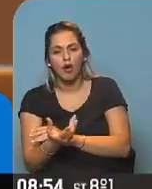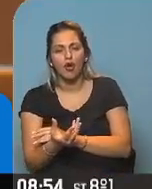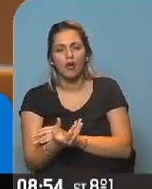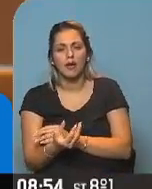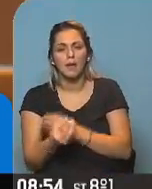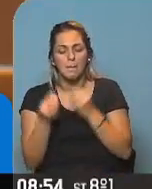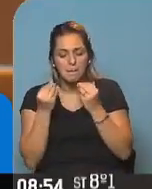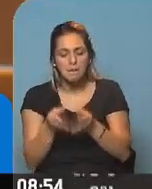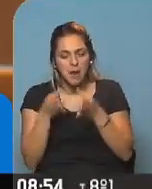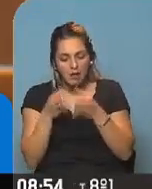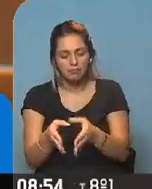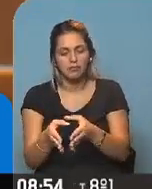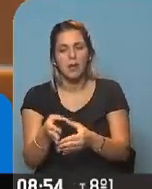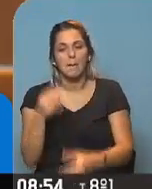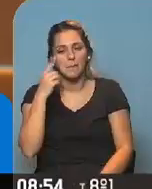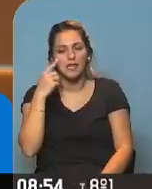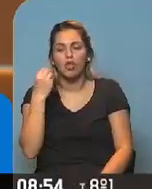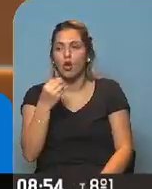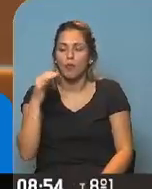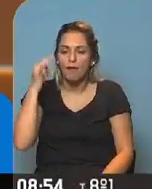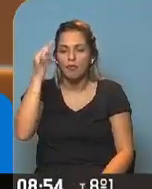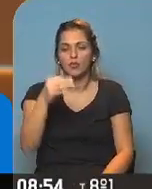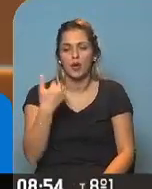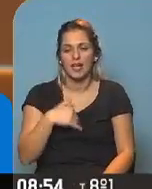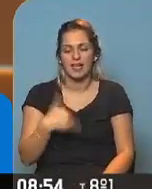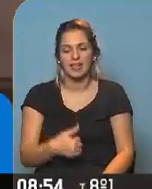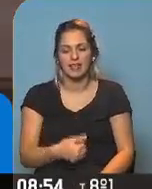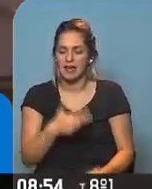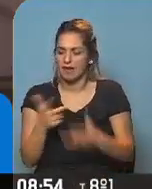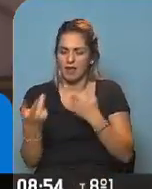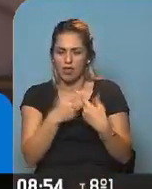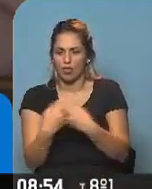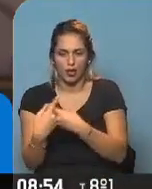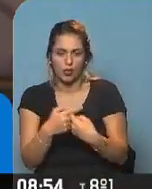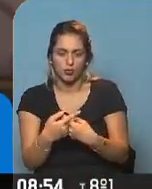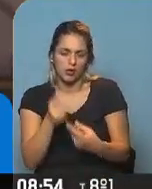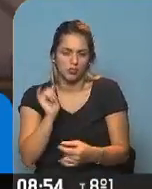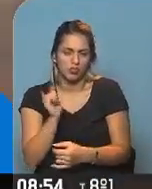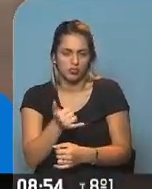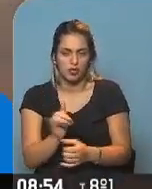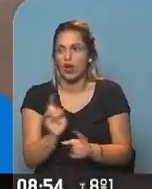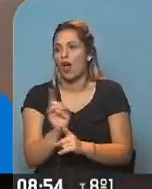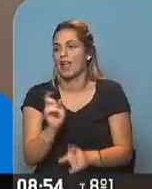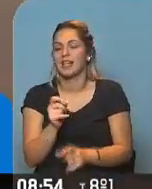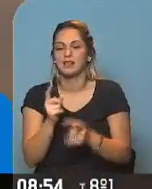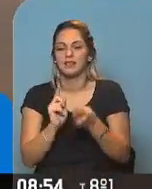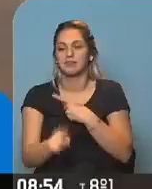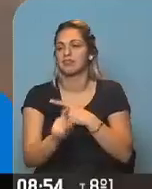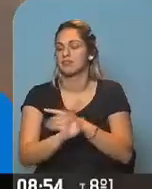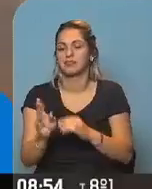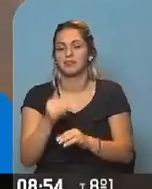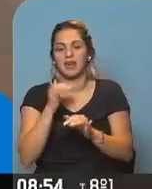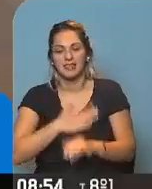cuestión central pensando en un futuro de argentina diego discusiones varias seguros discursos fue todo tranquilo no no no no